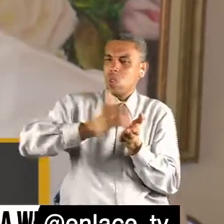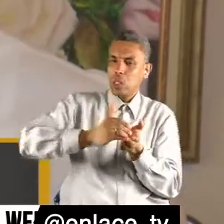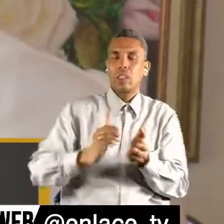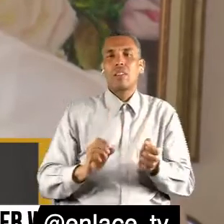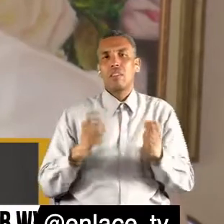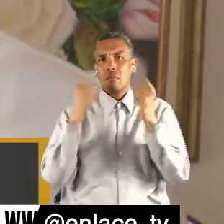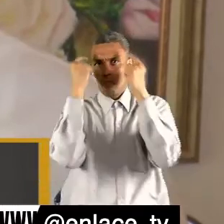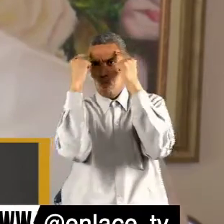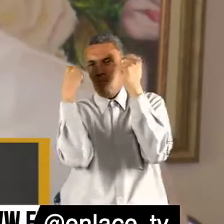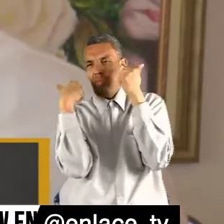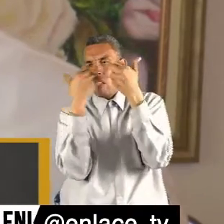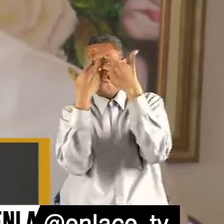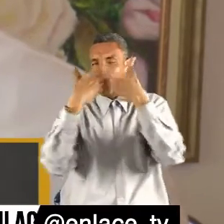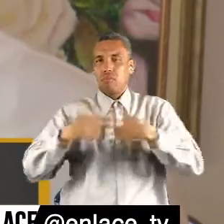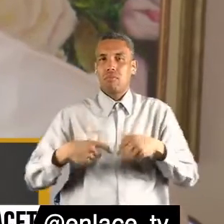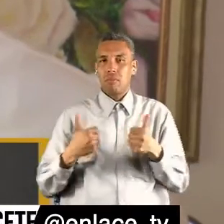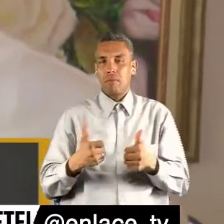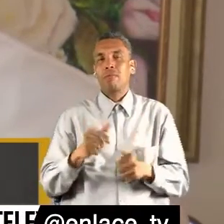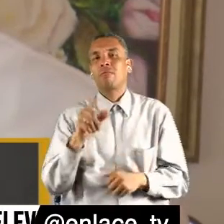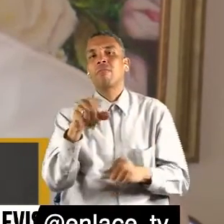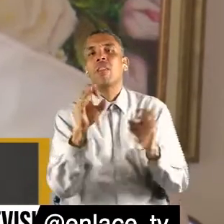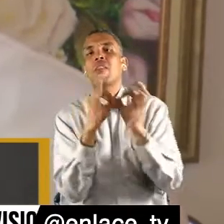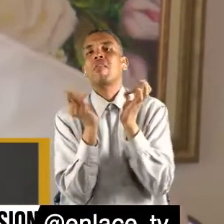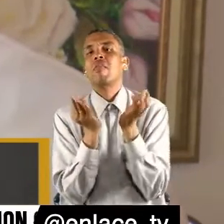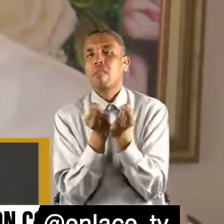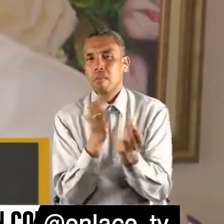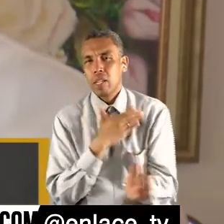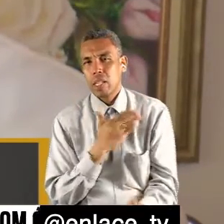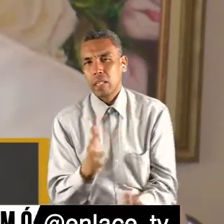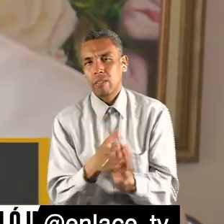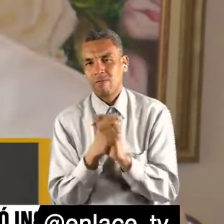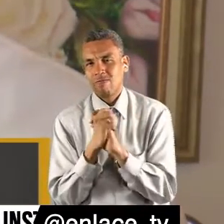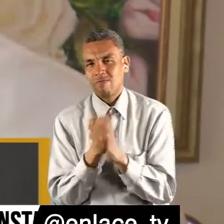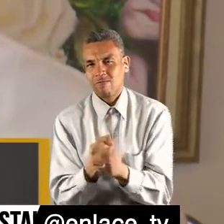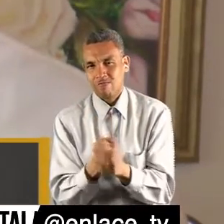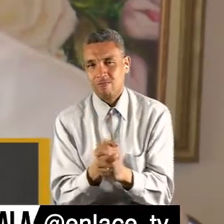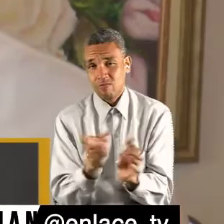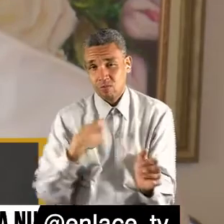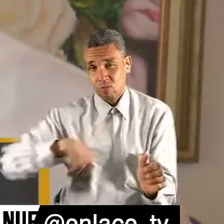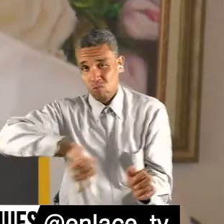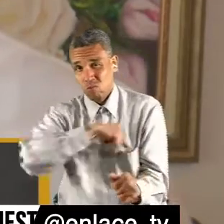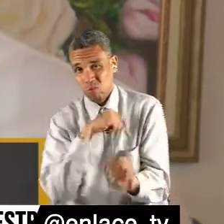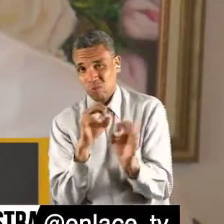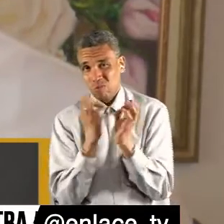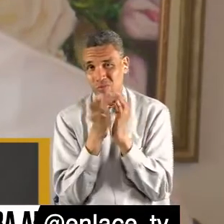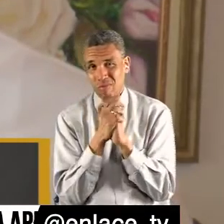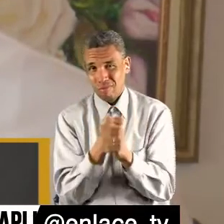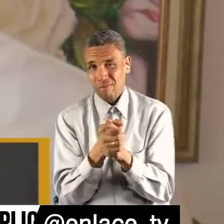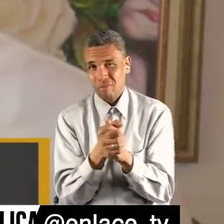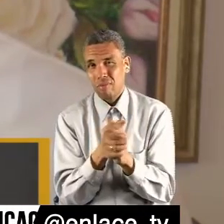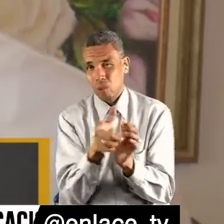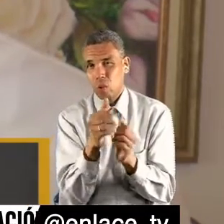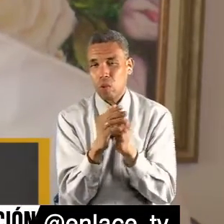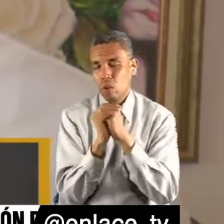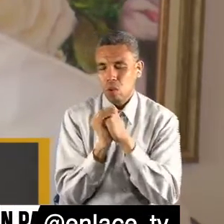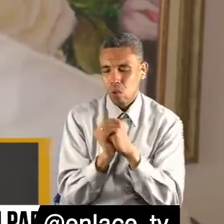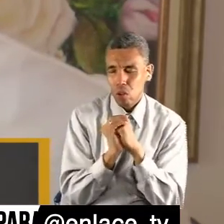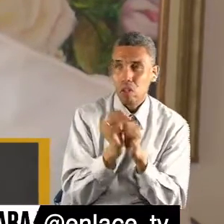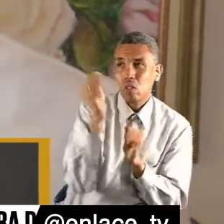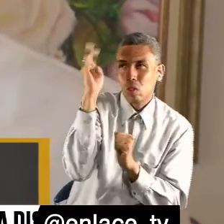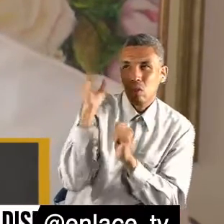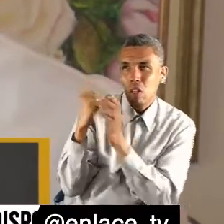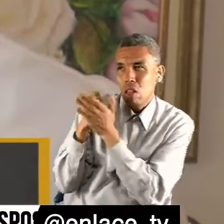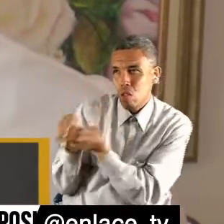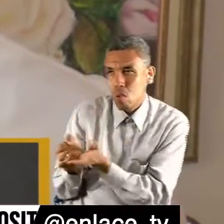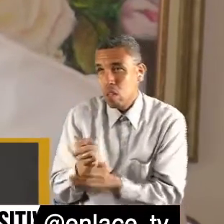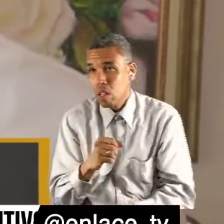a expresarles nuestros agradecimientos por todas las manifestaciones de oración hacia Carlos Andrés, y continúen con estas